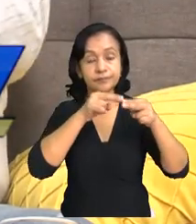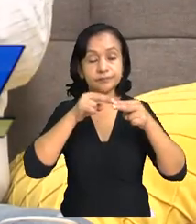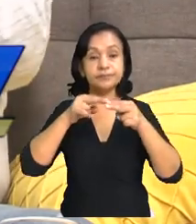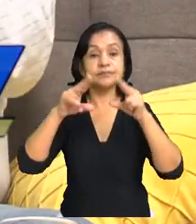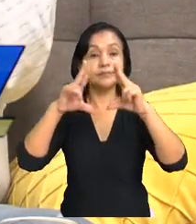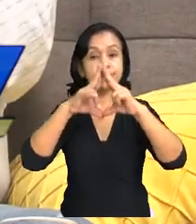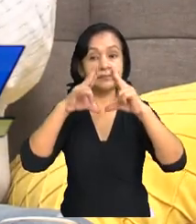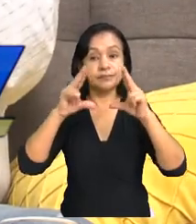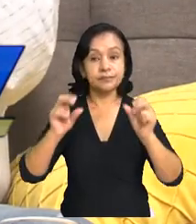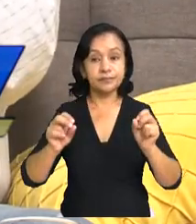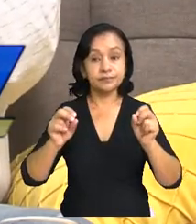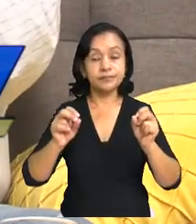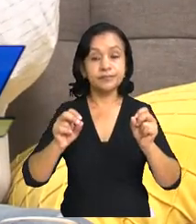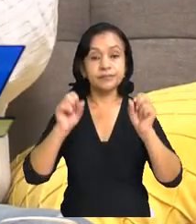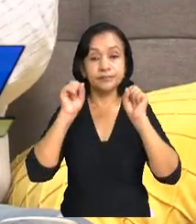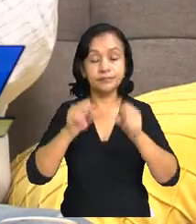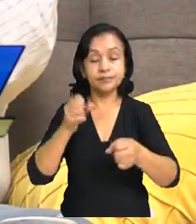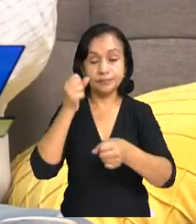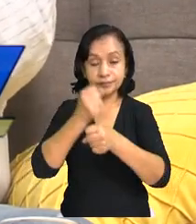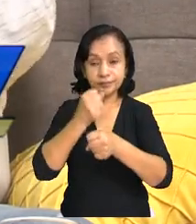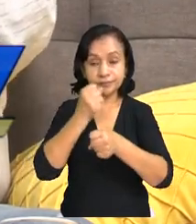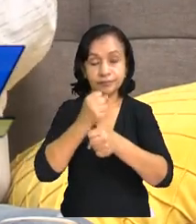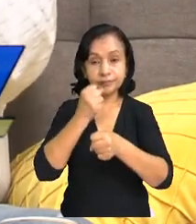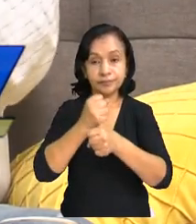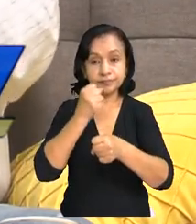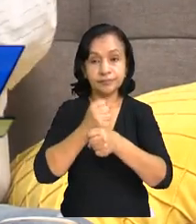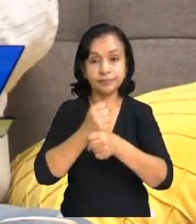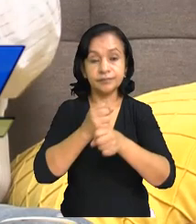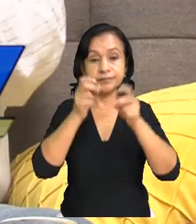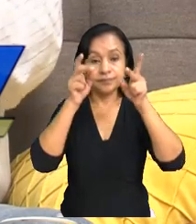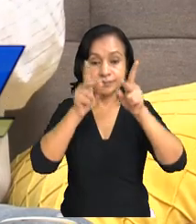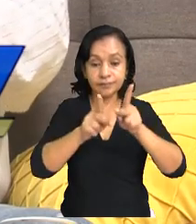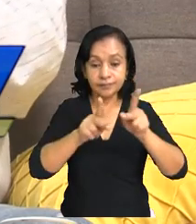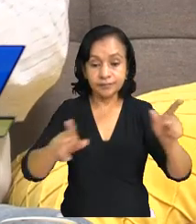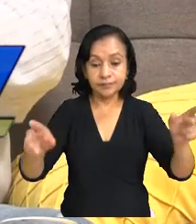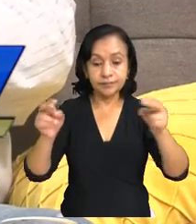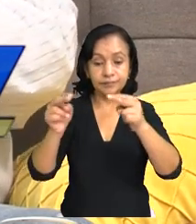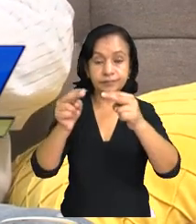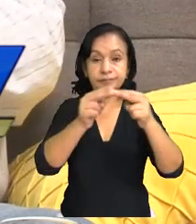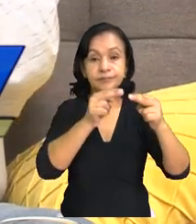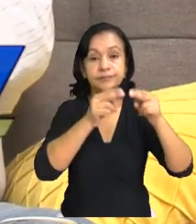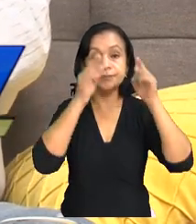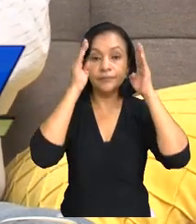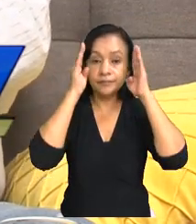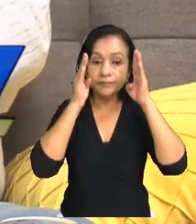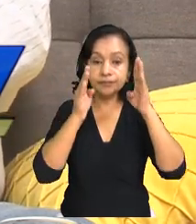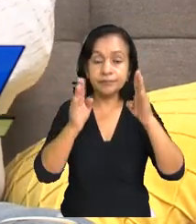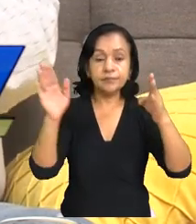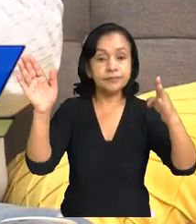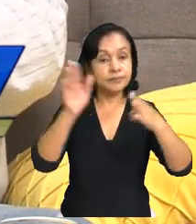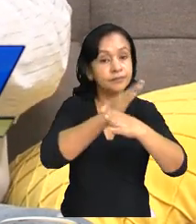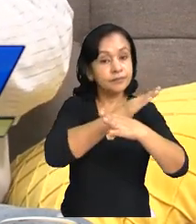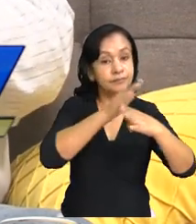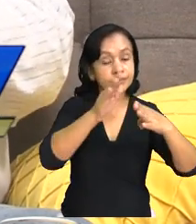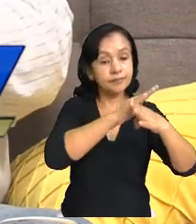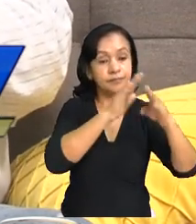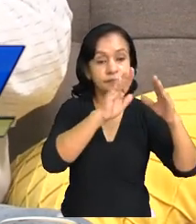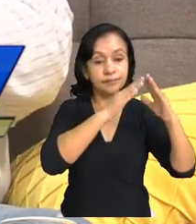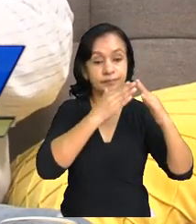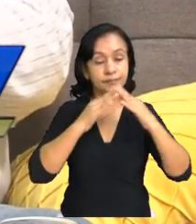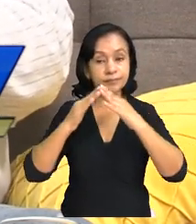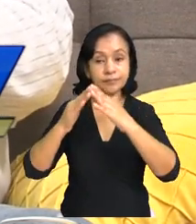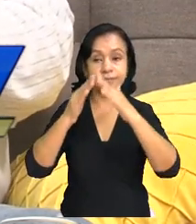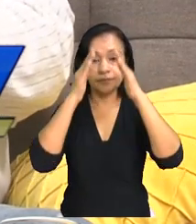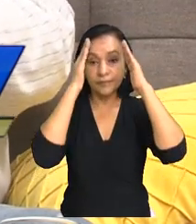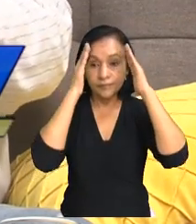país y se permite trabajar en planes articulados de atención a las comunidades. Pero es un esquema de atención